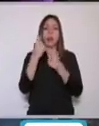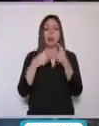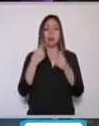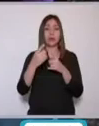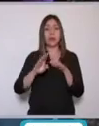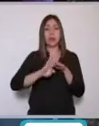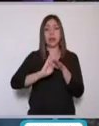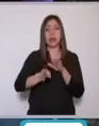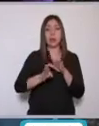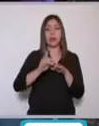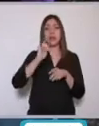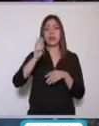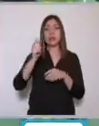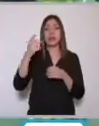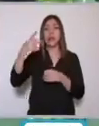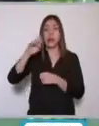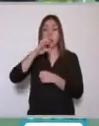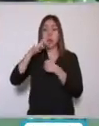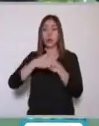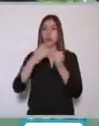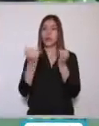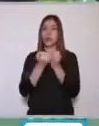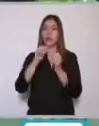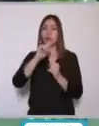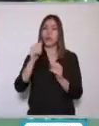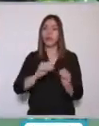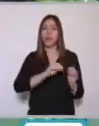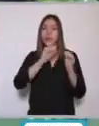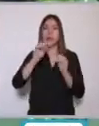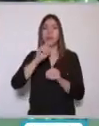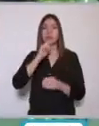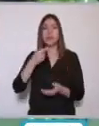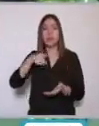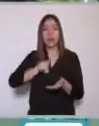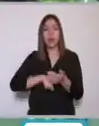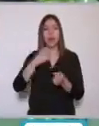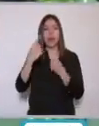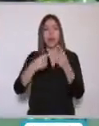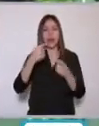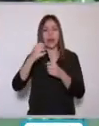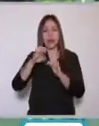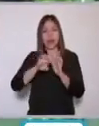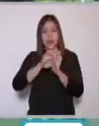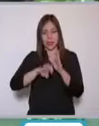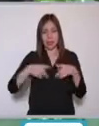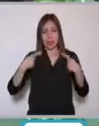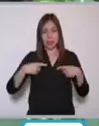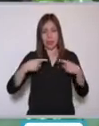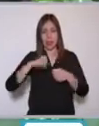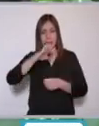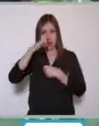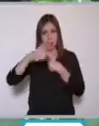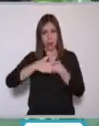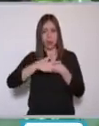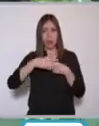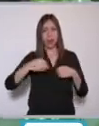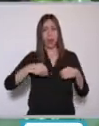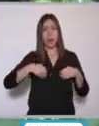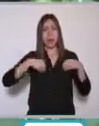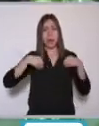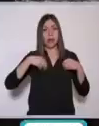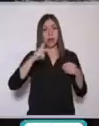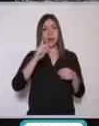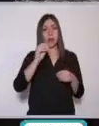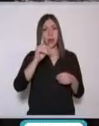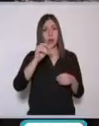que son ajenos a la Unión Europea, sino también migraciones dentro de la propia Unión Europea. Claro. En el caso de Alemania hay muchos migrantes de Polonia, de Europa